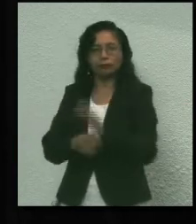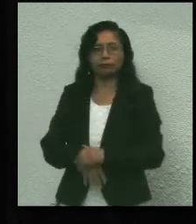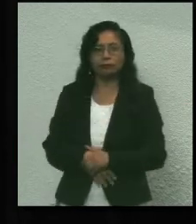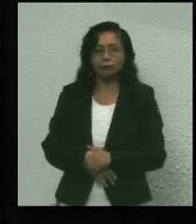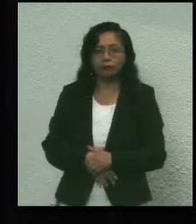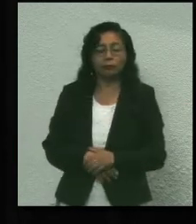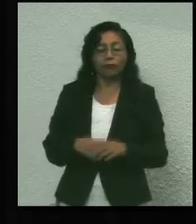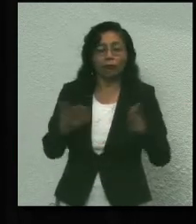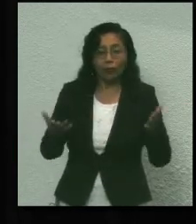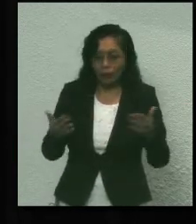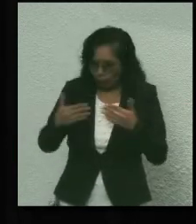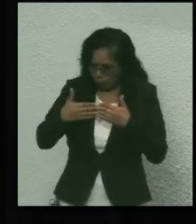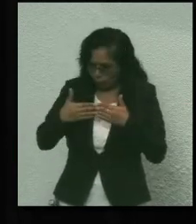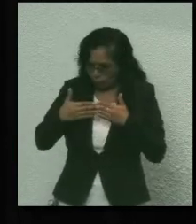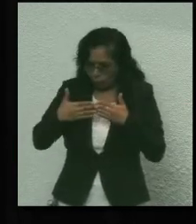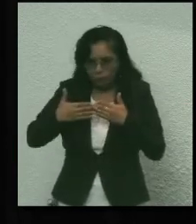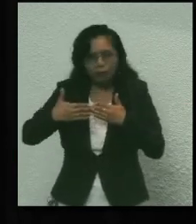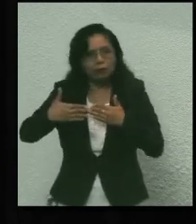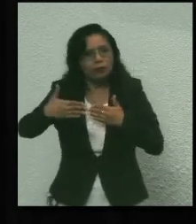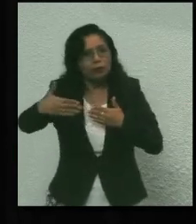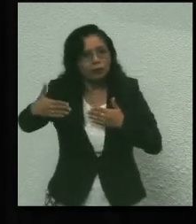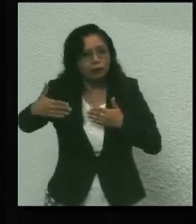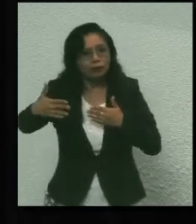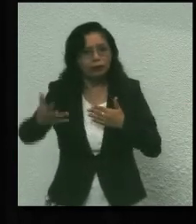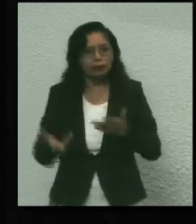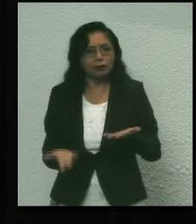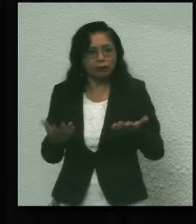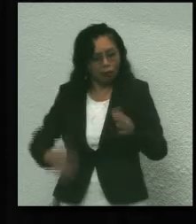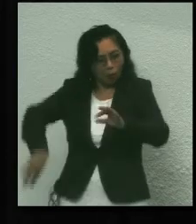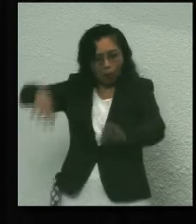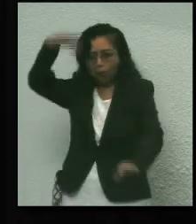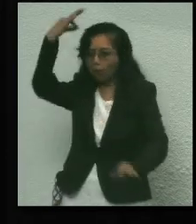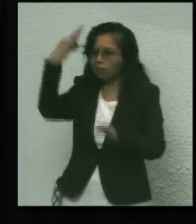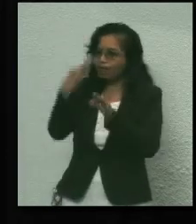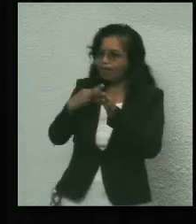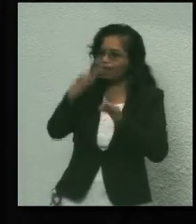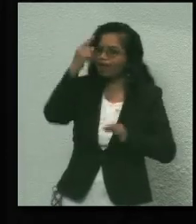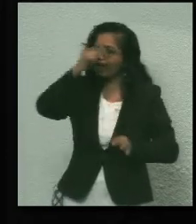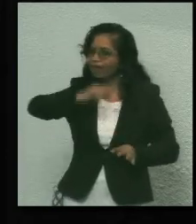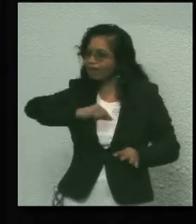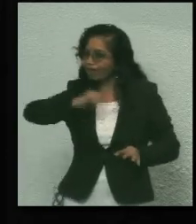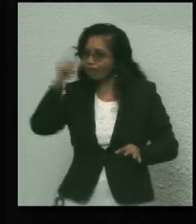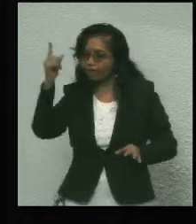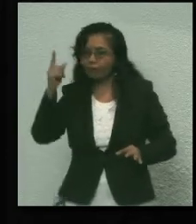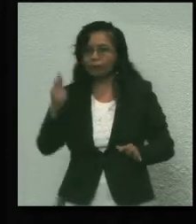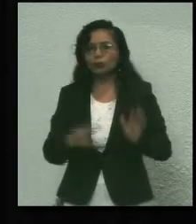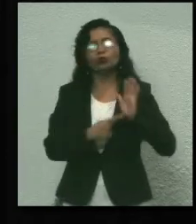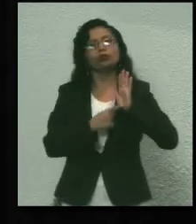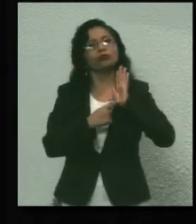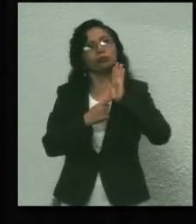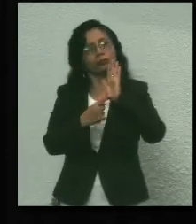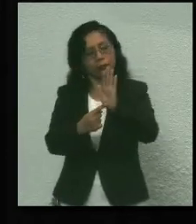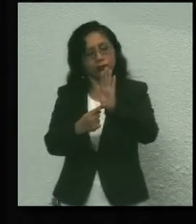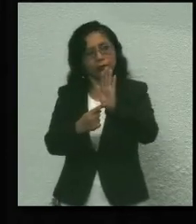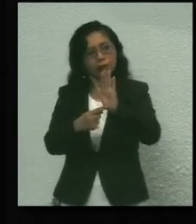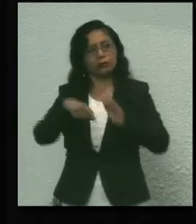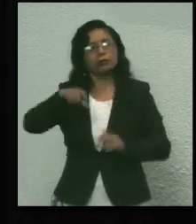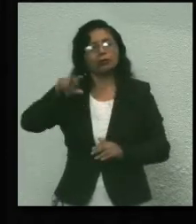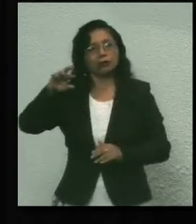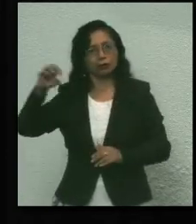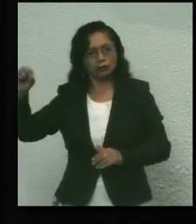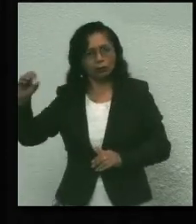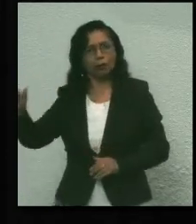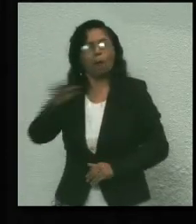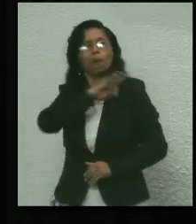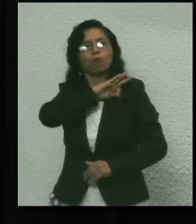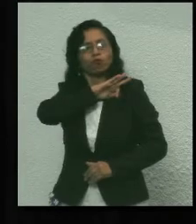Nos permite avanzar, nos permite ser más eficientes y nos permite demostrar que Quintana Roo puede